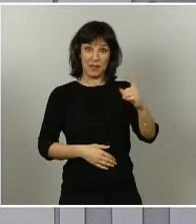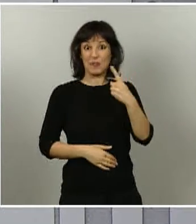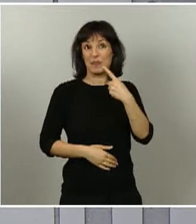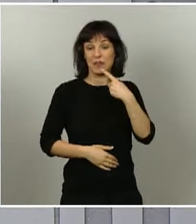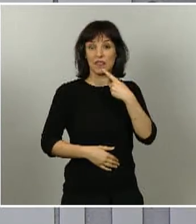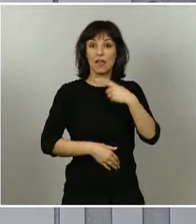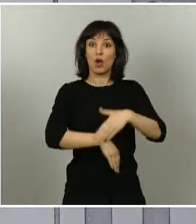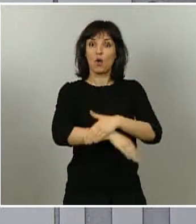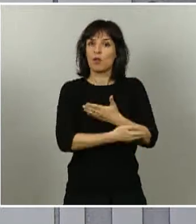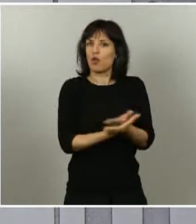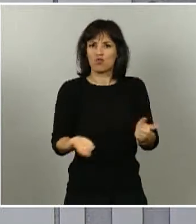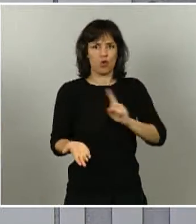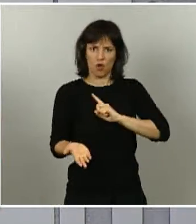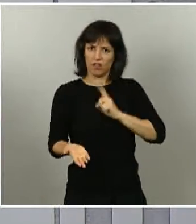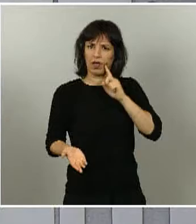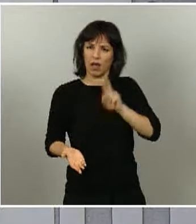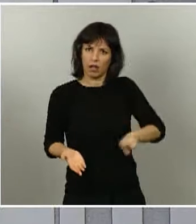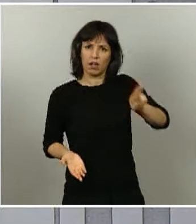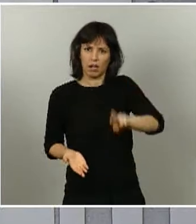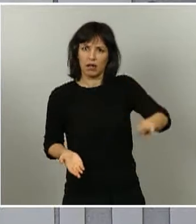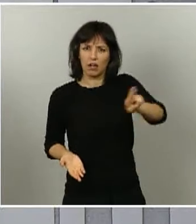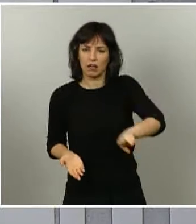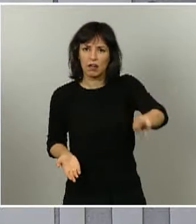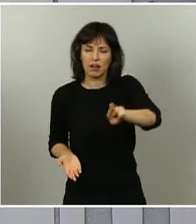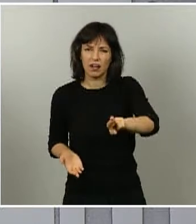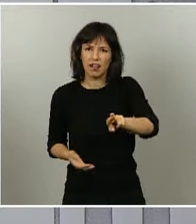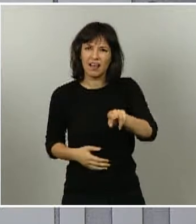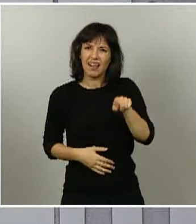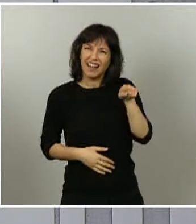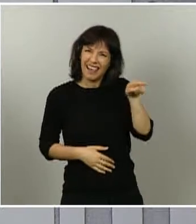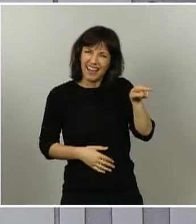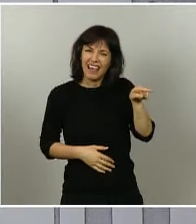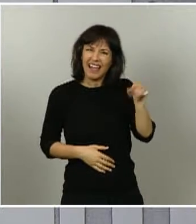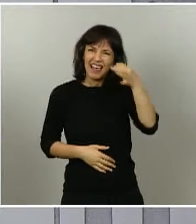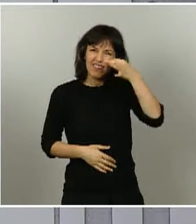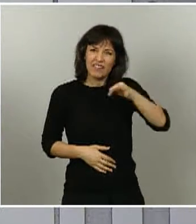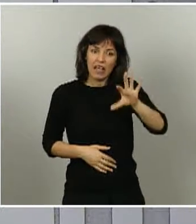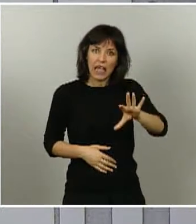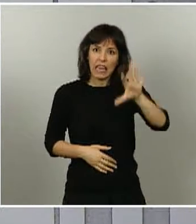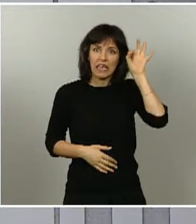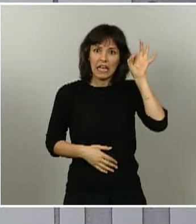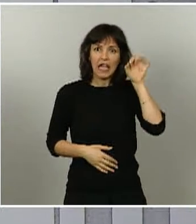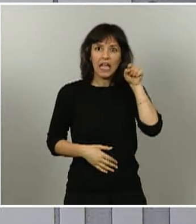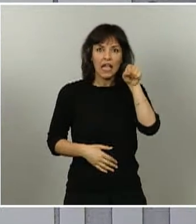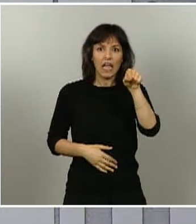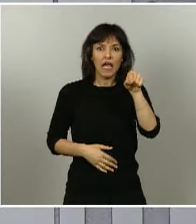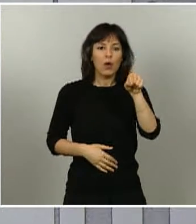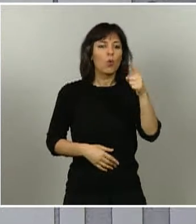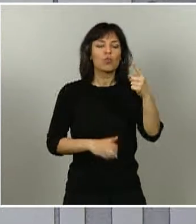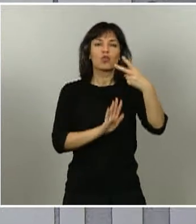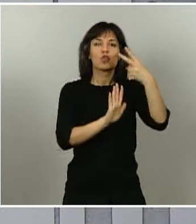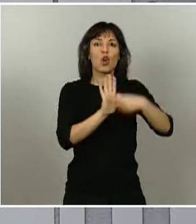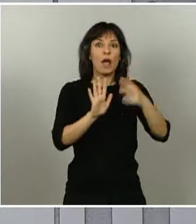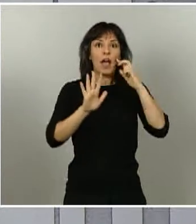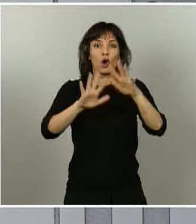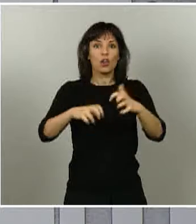los días, ¿por qué está eligiendo un instrumento que es un instrumento en el que no se pronuncia el Congreso de los Diputados? ¿Por qué deja solo